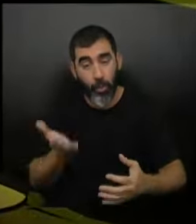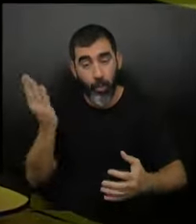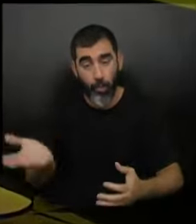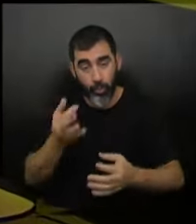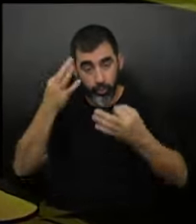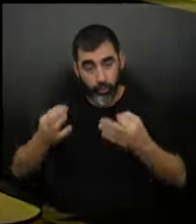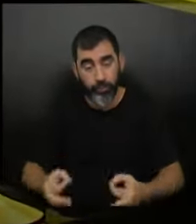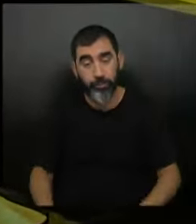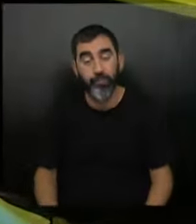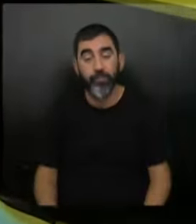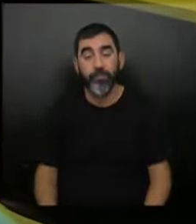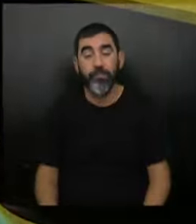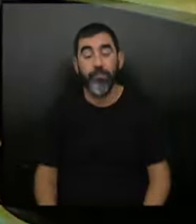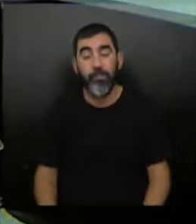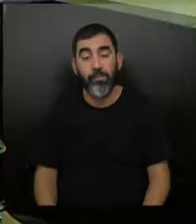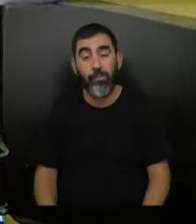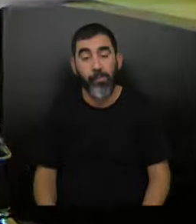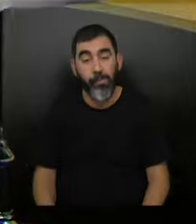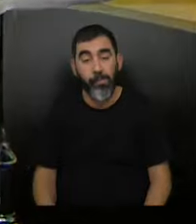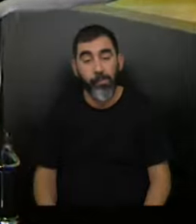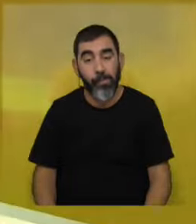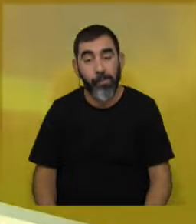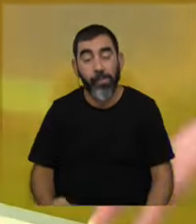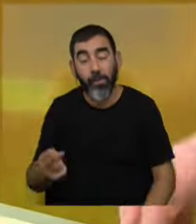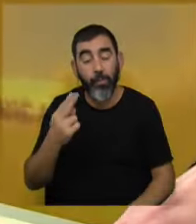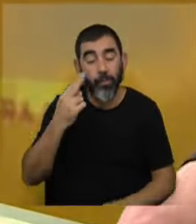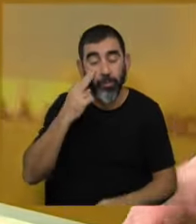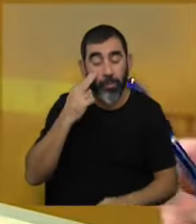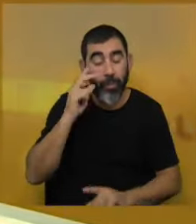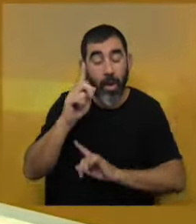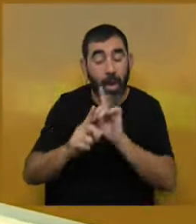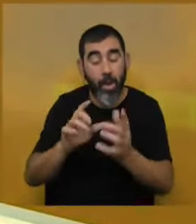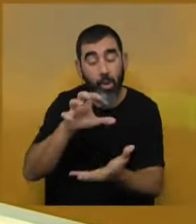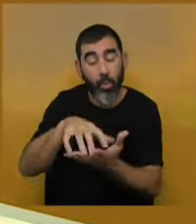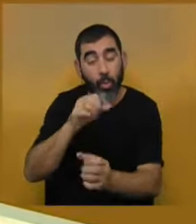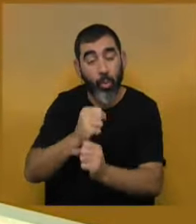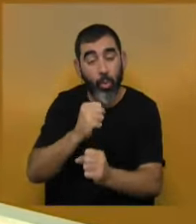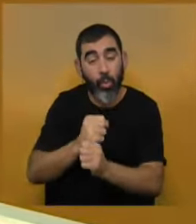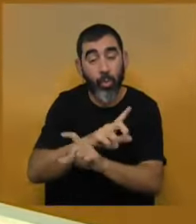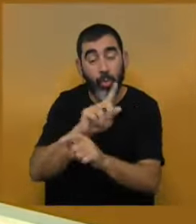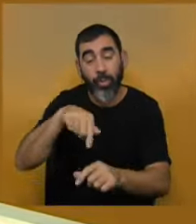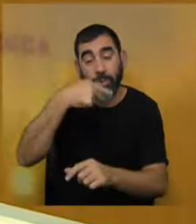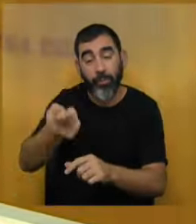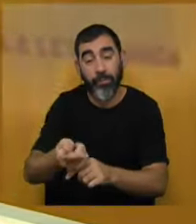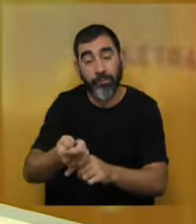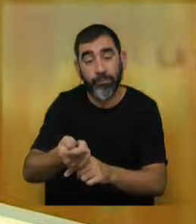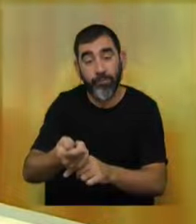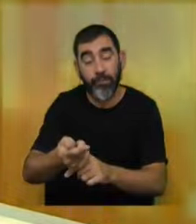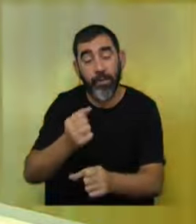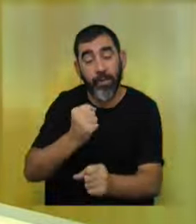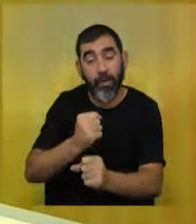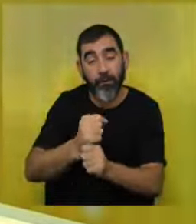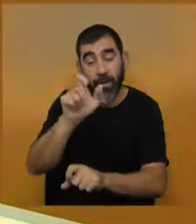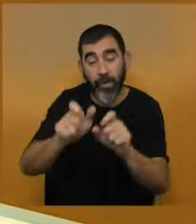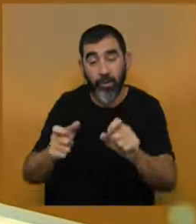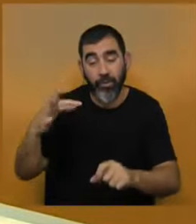bueno justamente esas deficiencias que hay en algunos puestos de trabajo no se traduzcan en que en que bueno en que los trabajadores